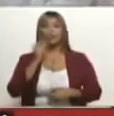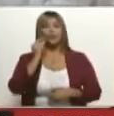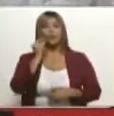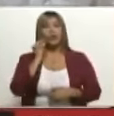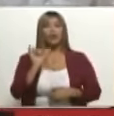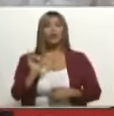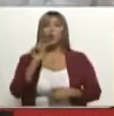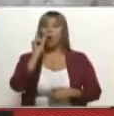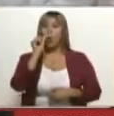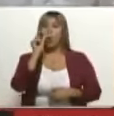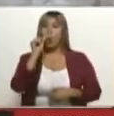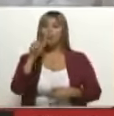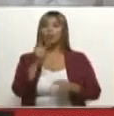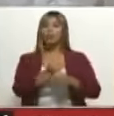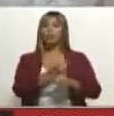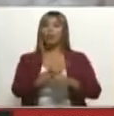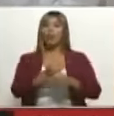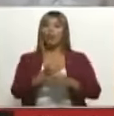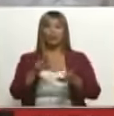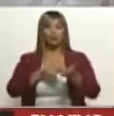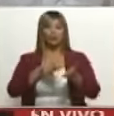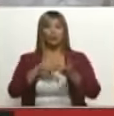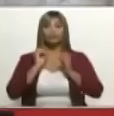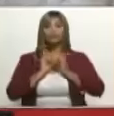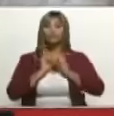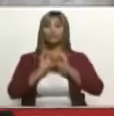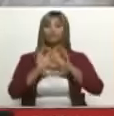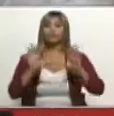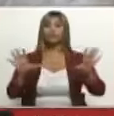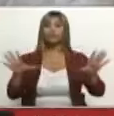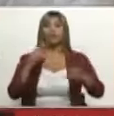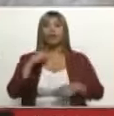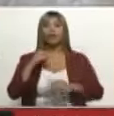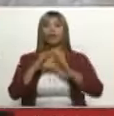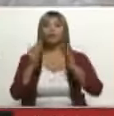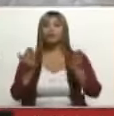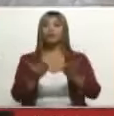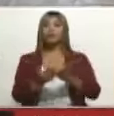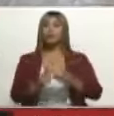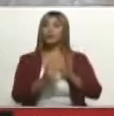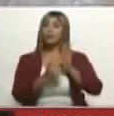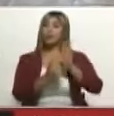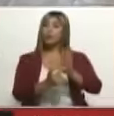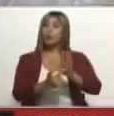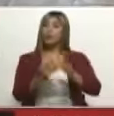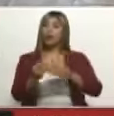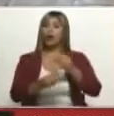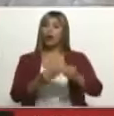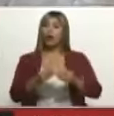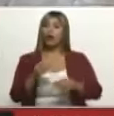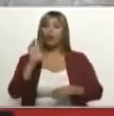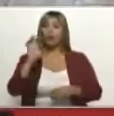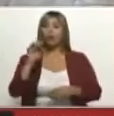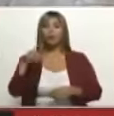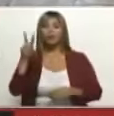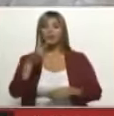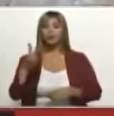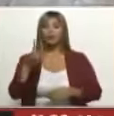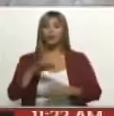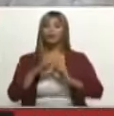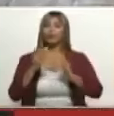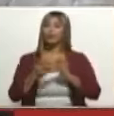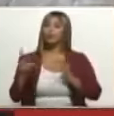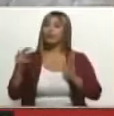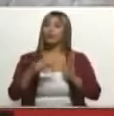están pues trabajando constantemente para llevar el mensaje al mundo. El mensaje a la patria bolivariana, el mensaje de la patria bolivariana al mundo